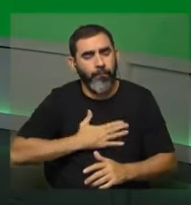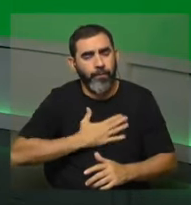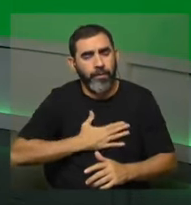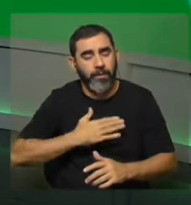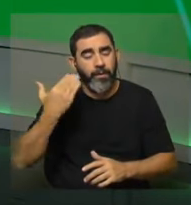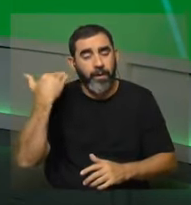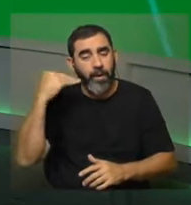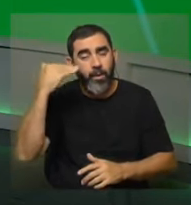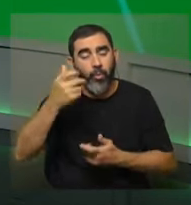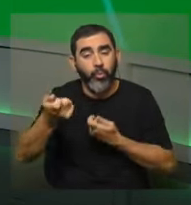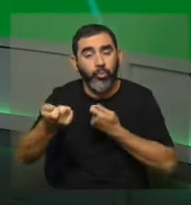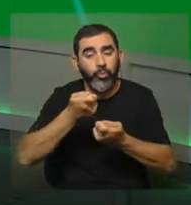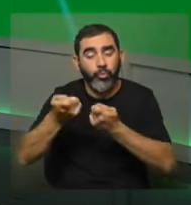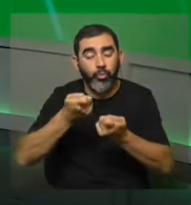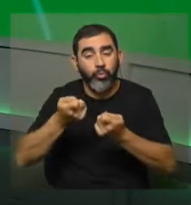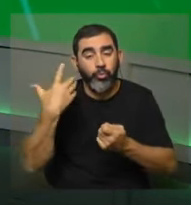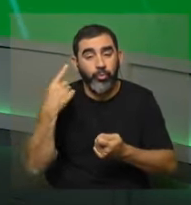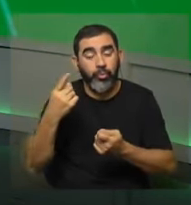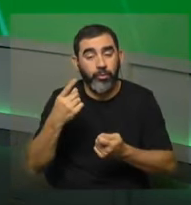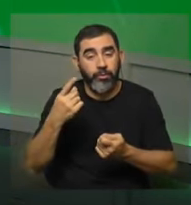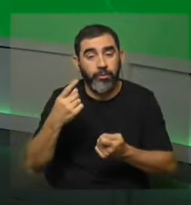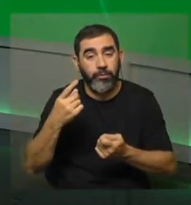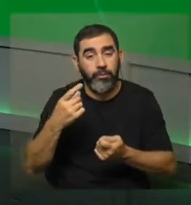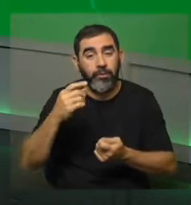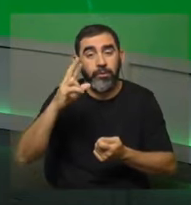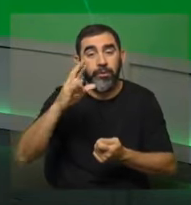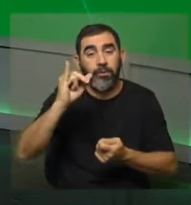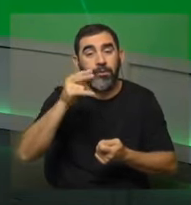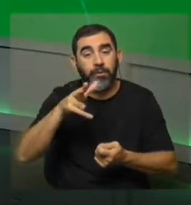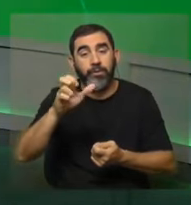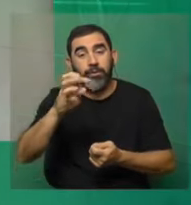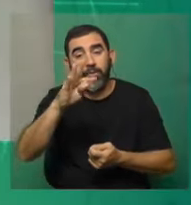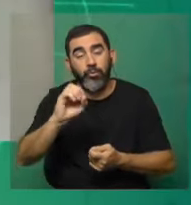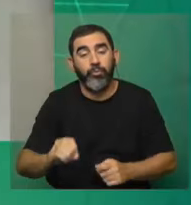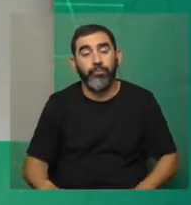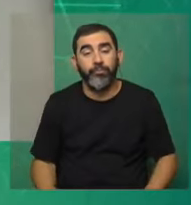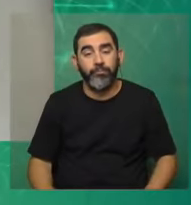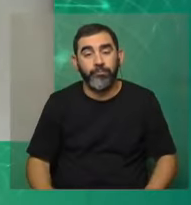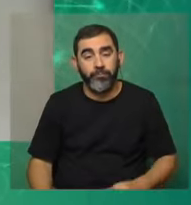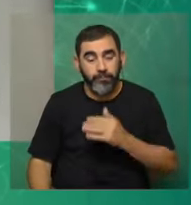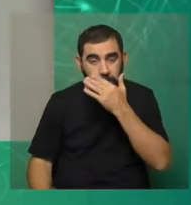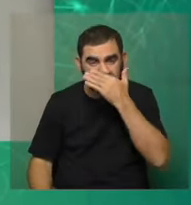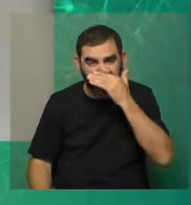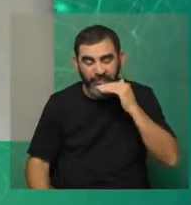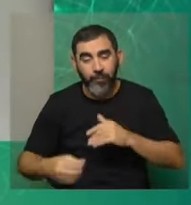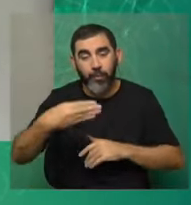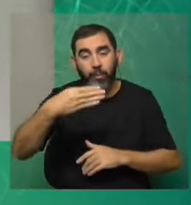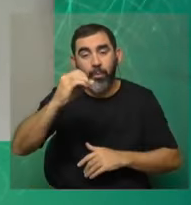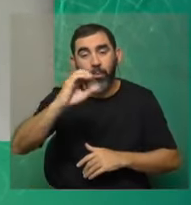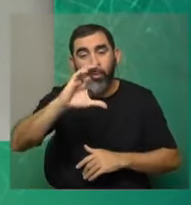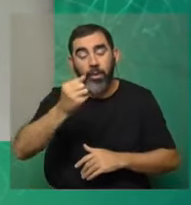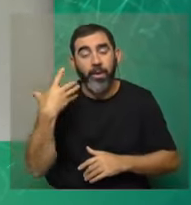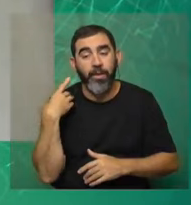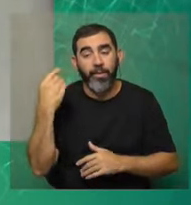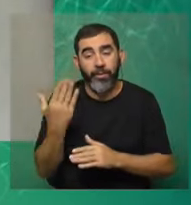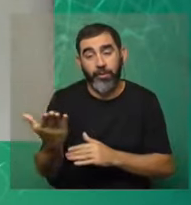las autoridades con la gestión de la actual directora del valet del sodre María no el reto Julio boca fue director en su